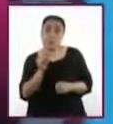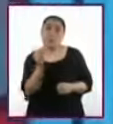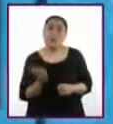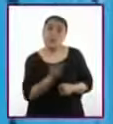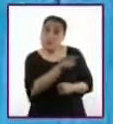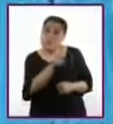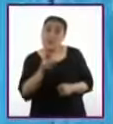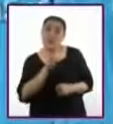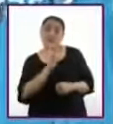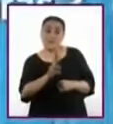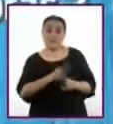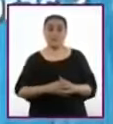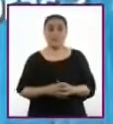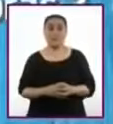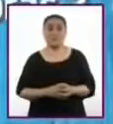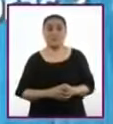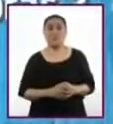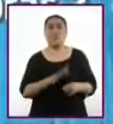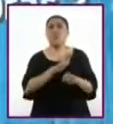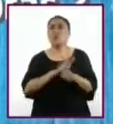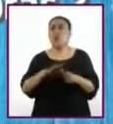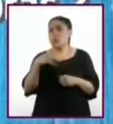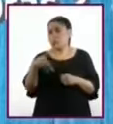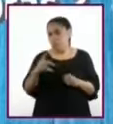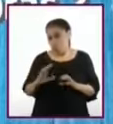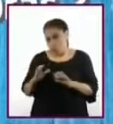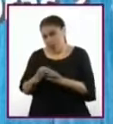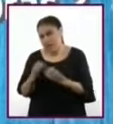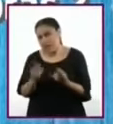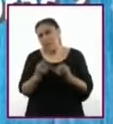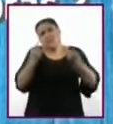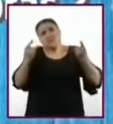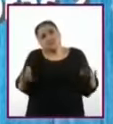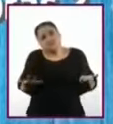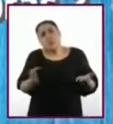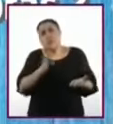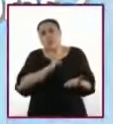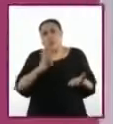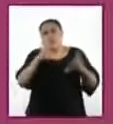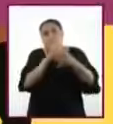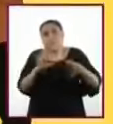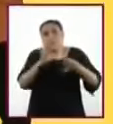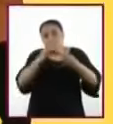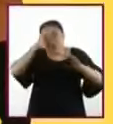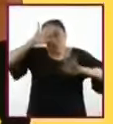pregunta. ¿Qué historia de tu comunidad podrías contar con el teatro de sombras?